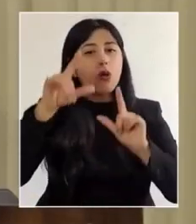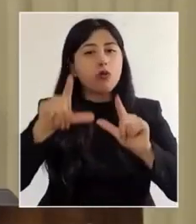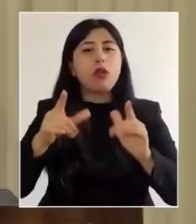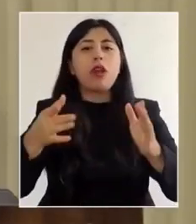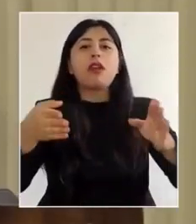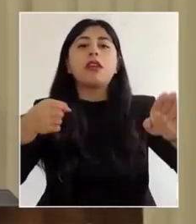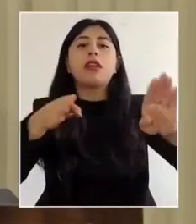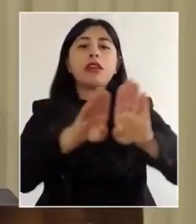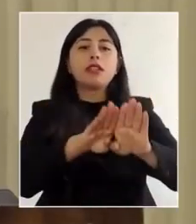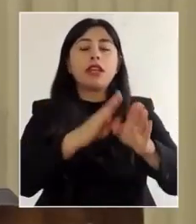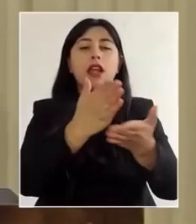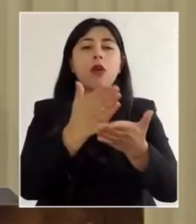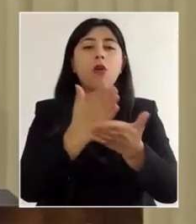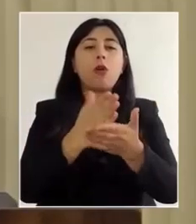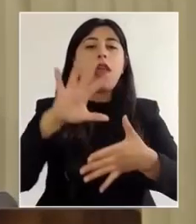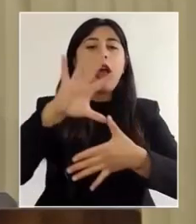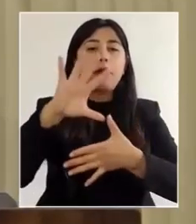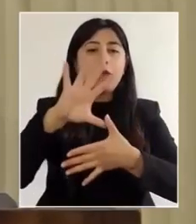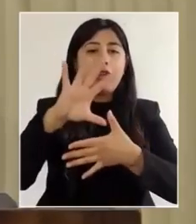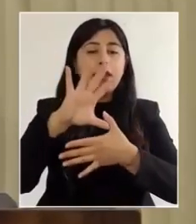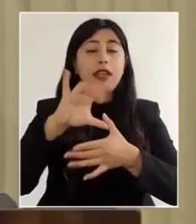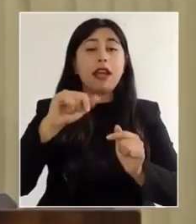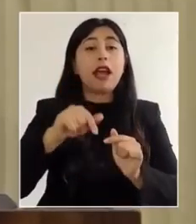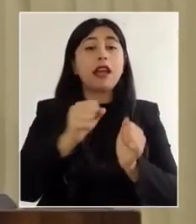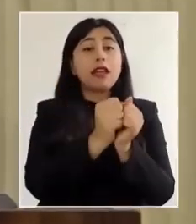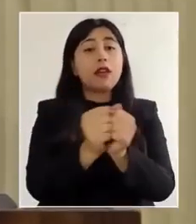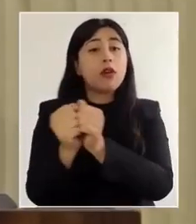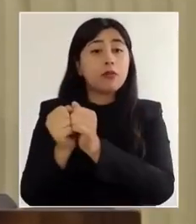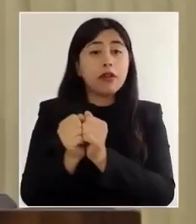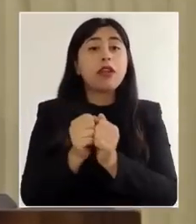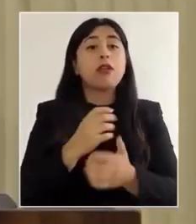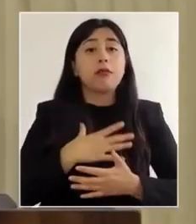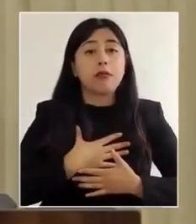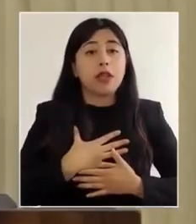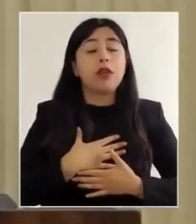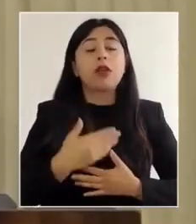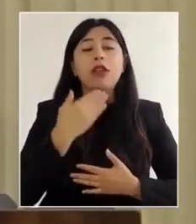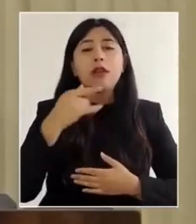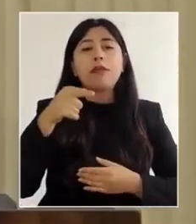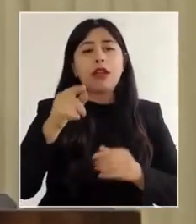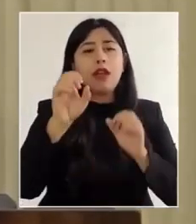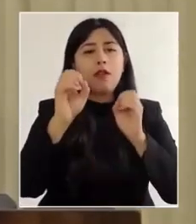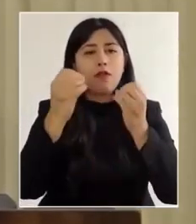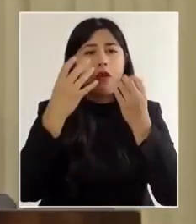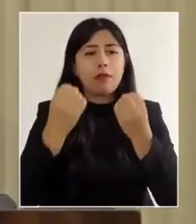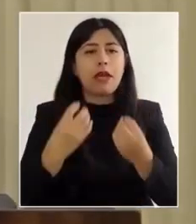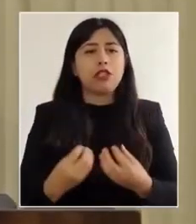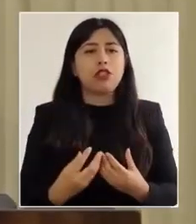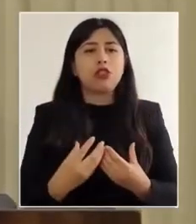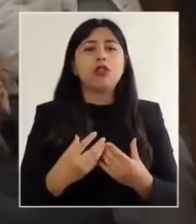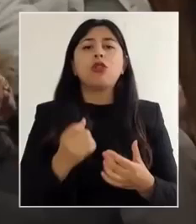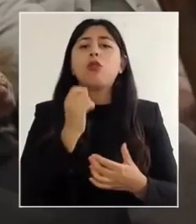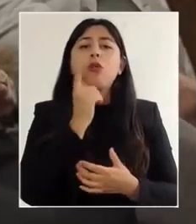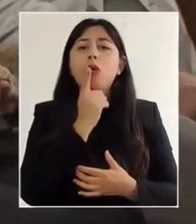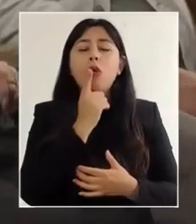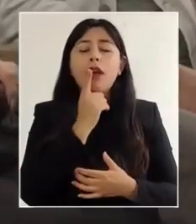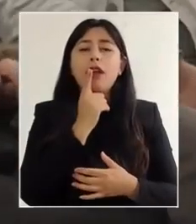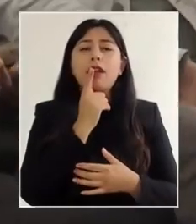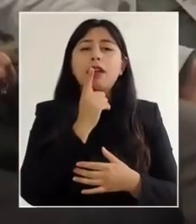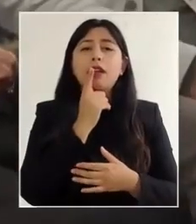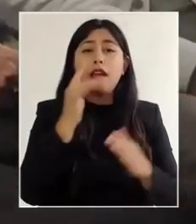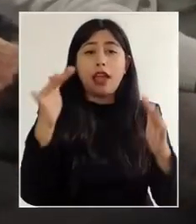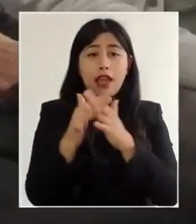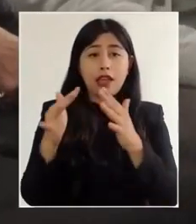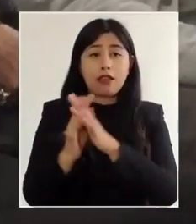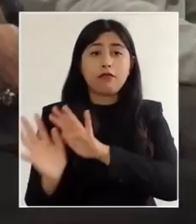Américas que acá hay compañeros míos también parte esa formación que es terminar con el envío los militares a la escuela